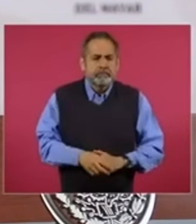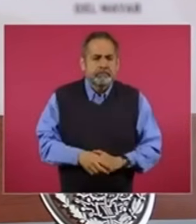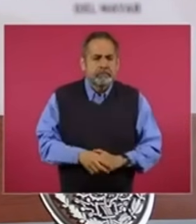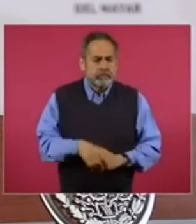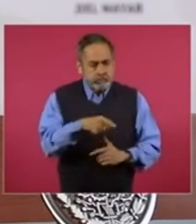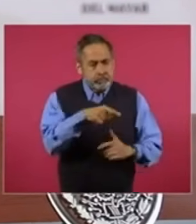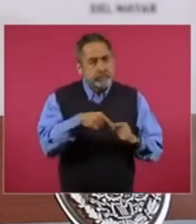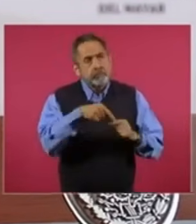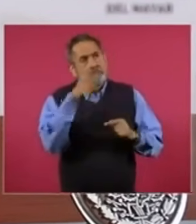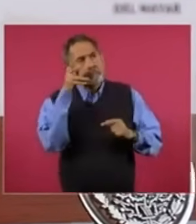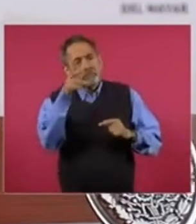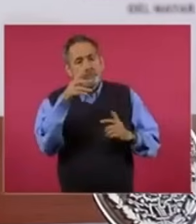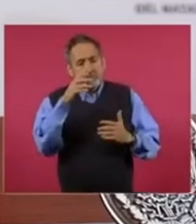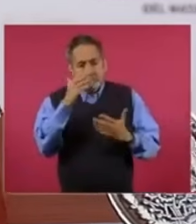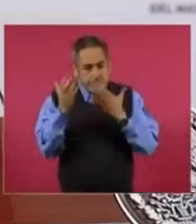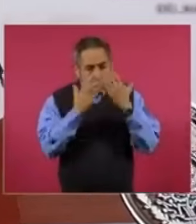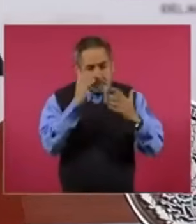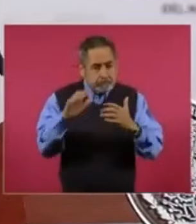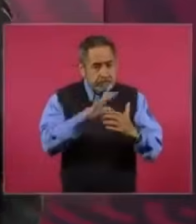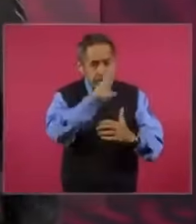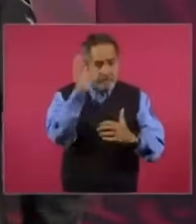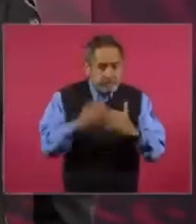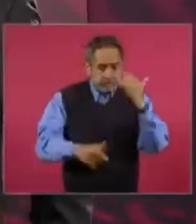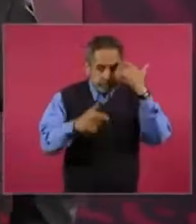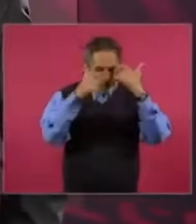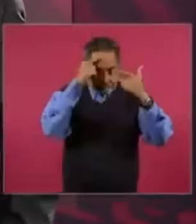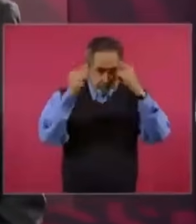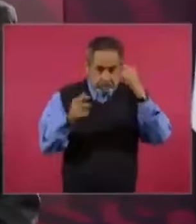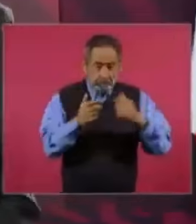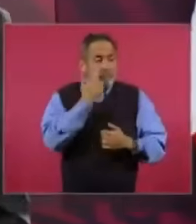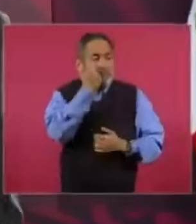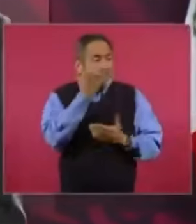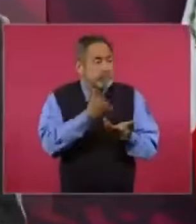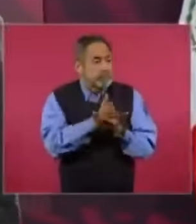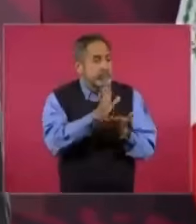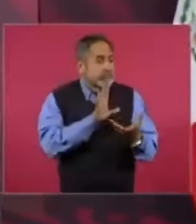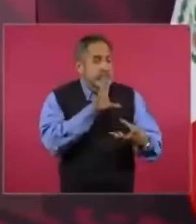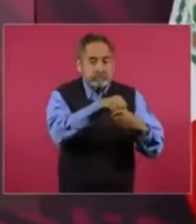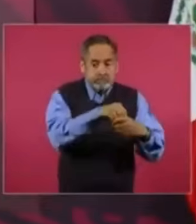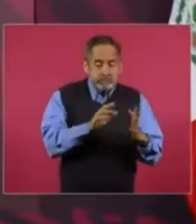termine de estudiar y quiere